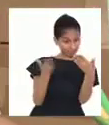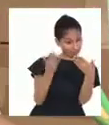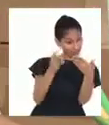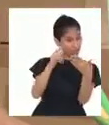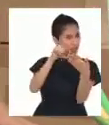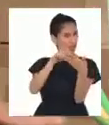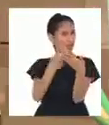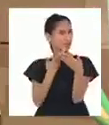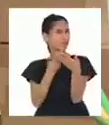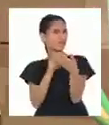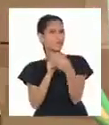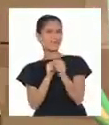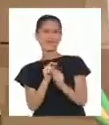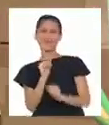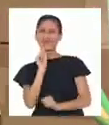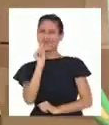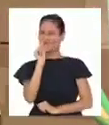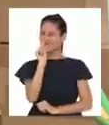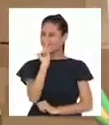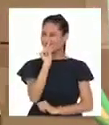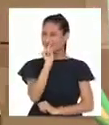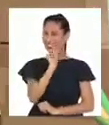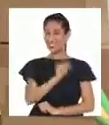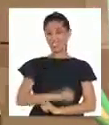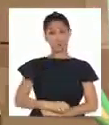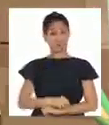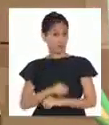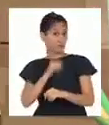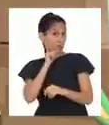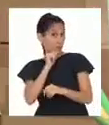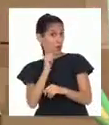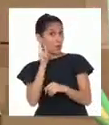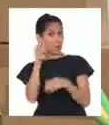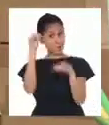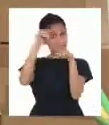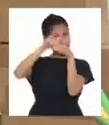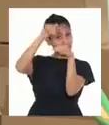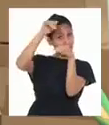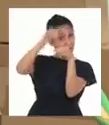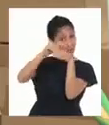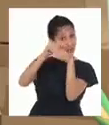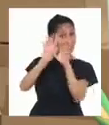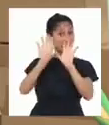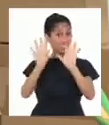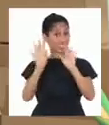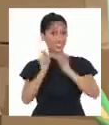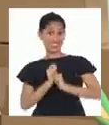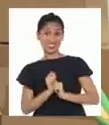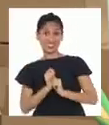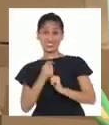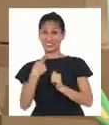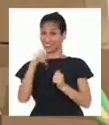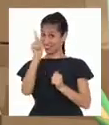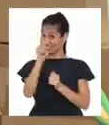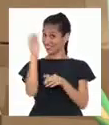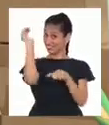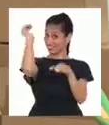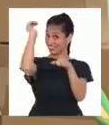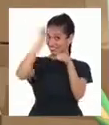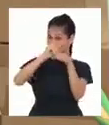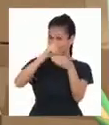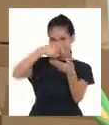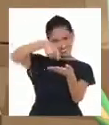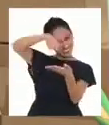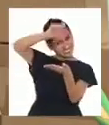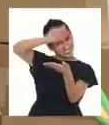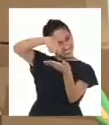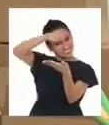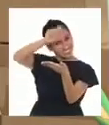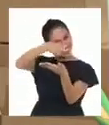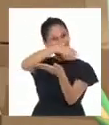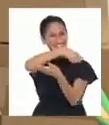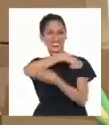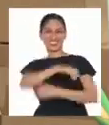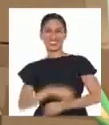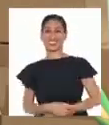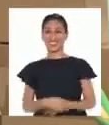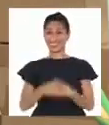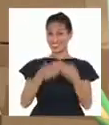Aún nos queda una jornada más de votación. Así que, a votar se ha dicho.